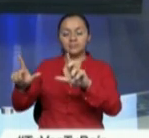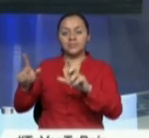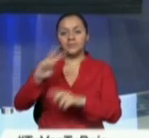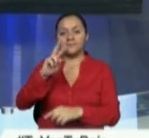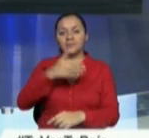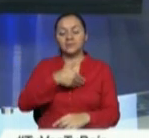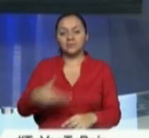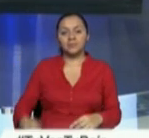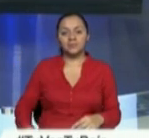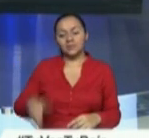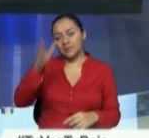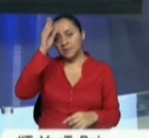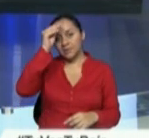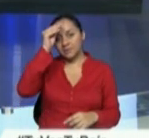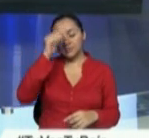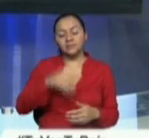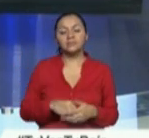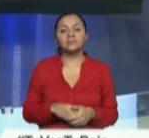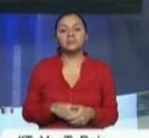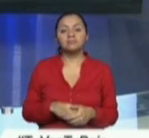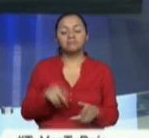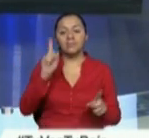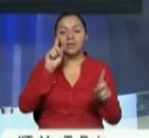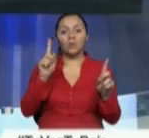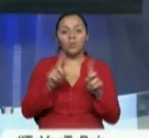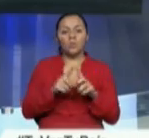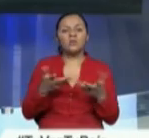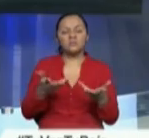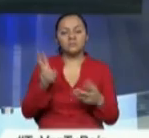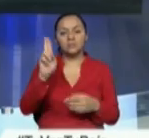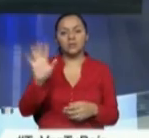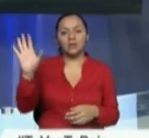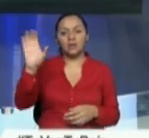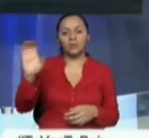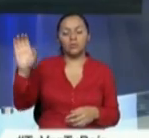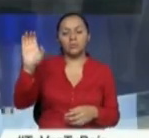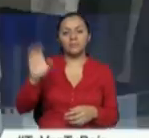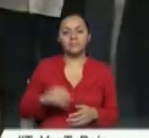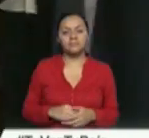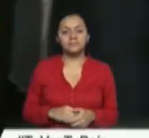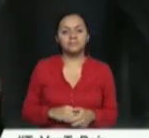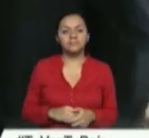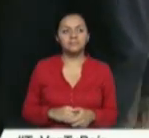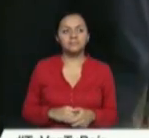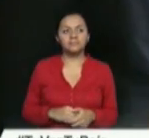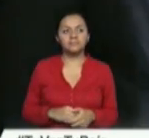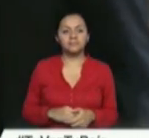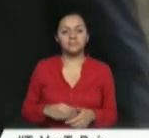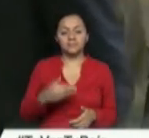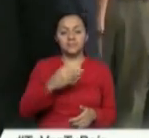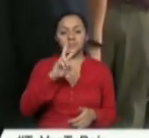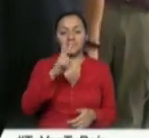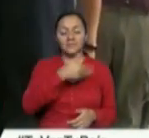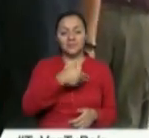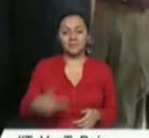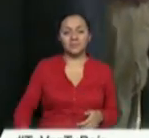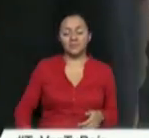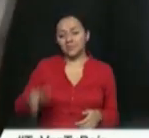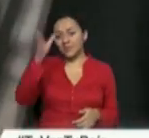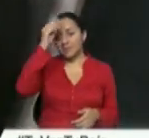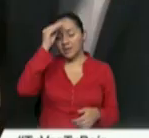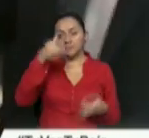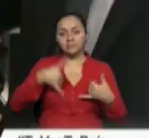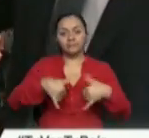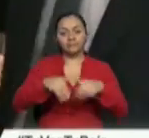vicepresidente Jorge glas espinel por acuerdo con la Unión Europea presidente de la república glas